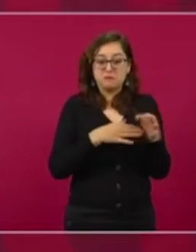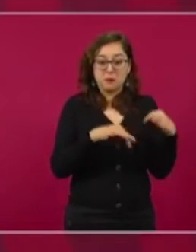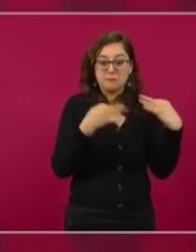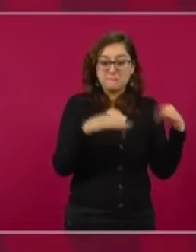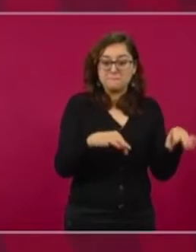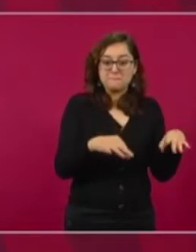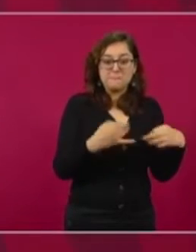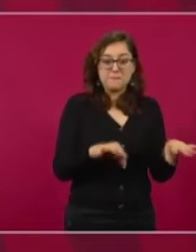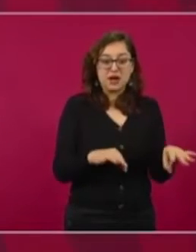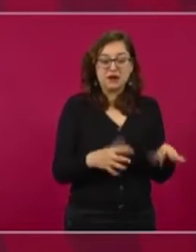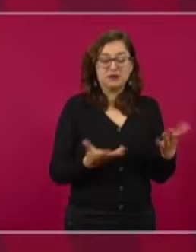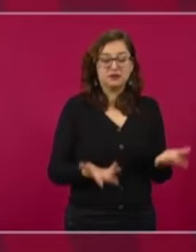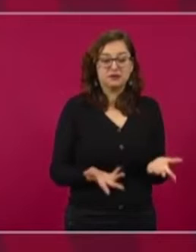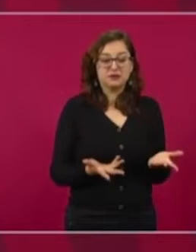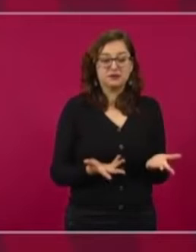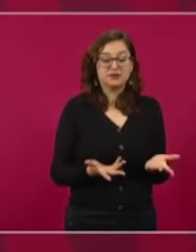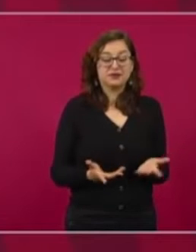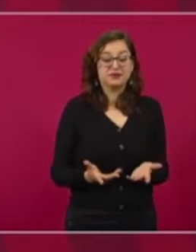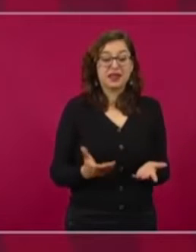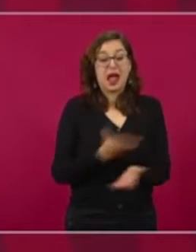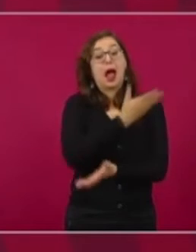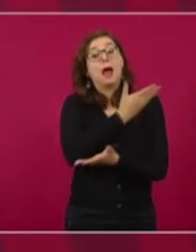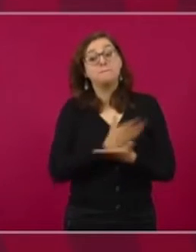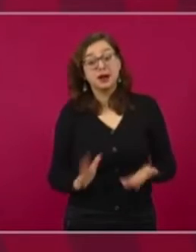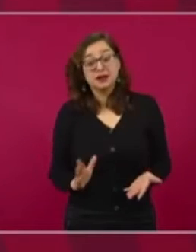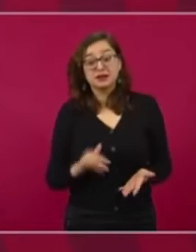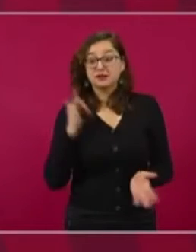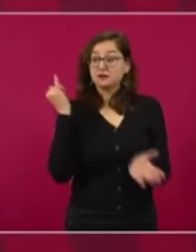que además no pagaban impuestos.